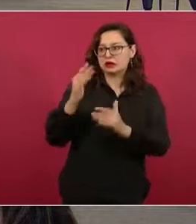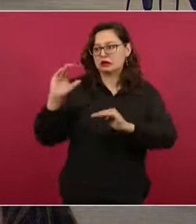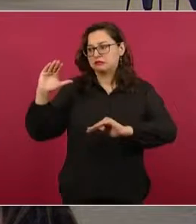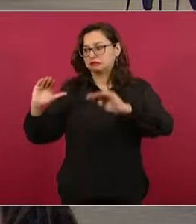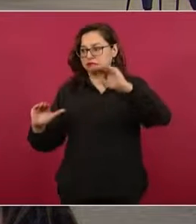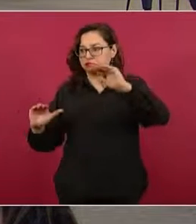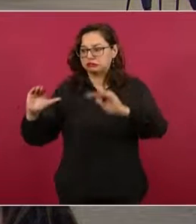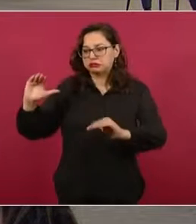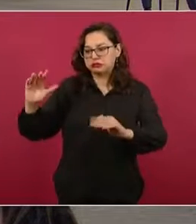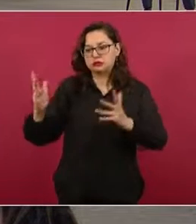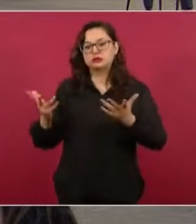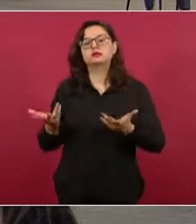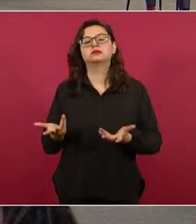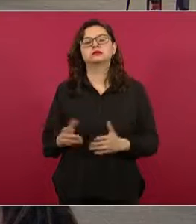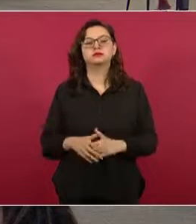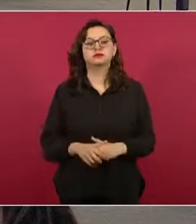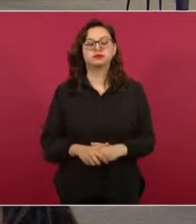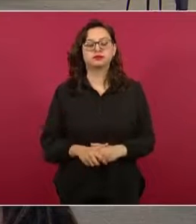Pero bueno.